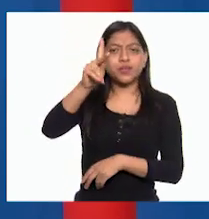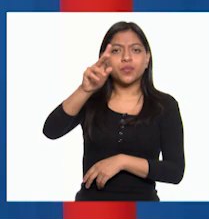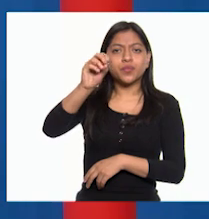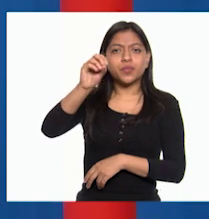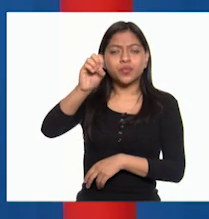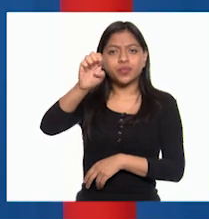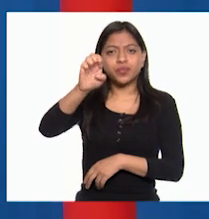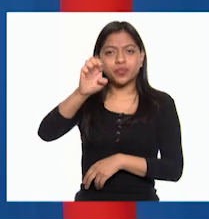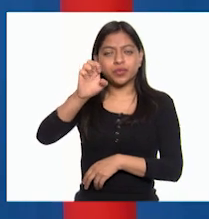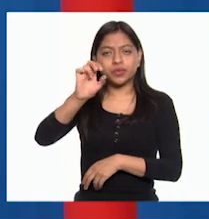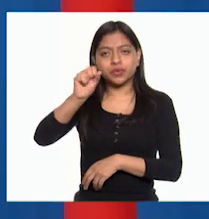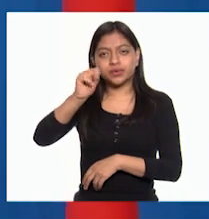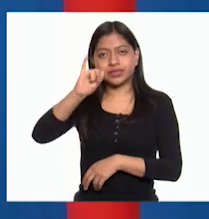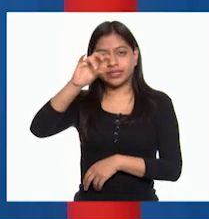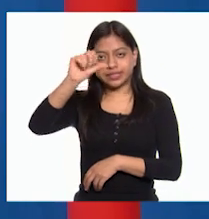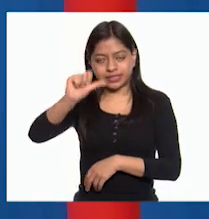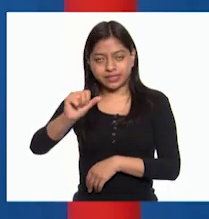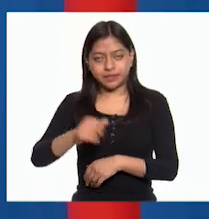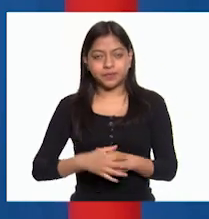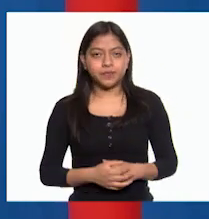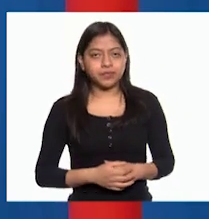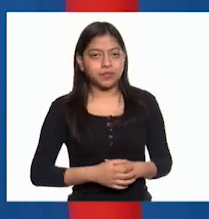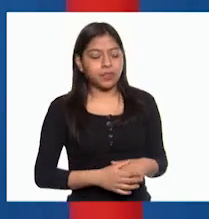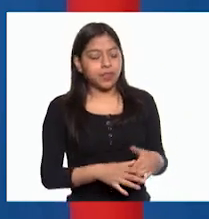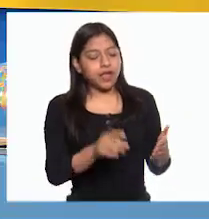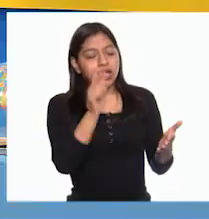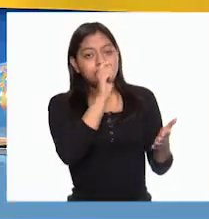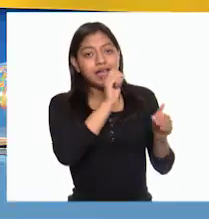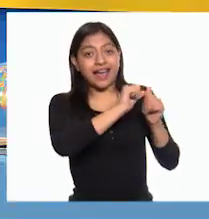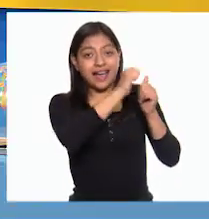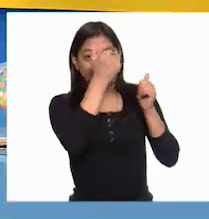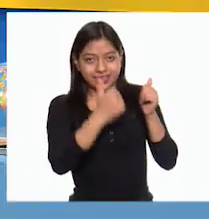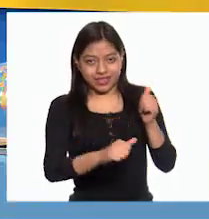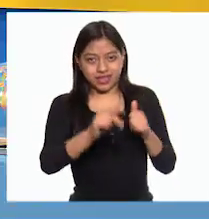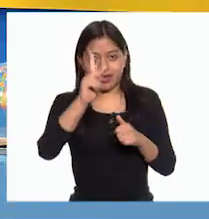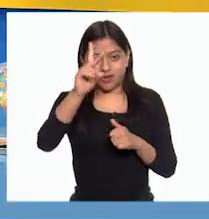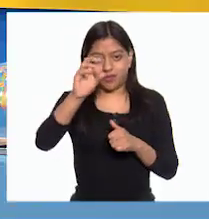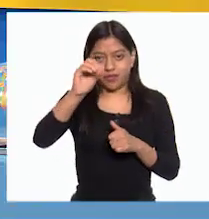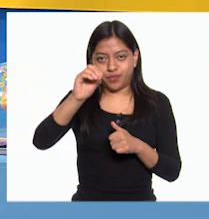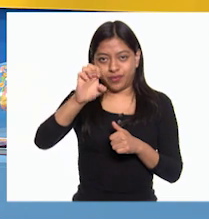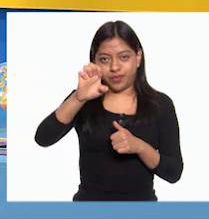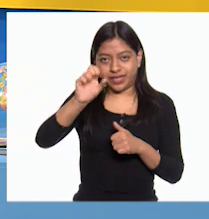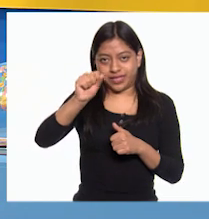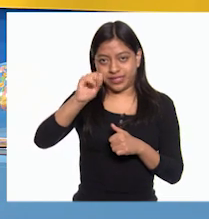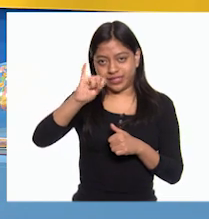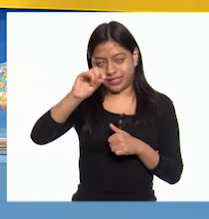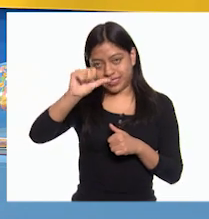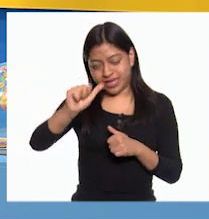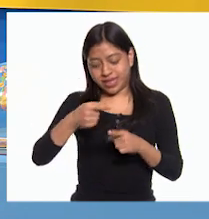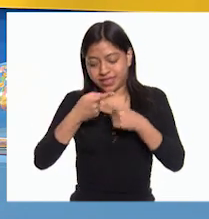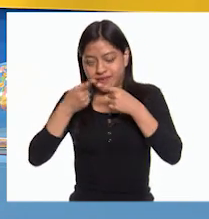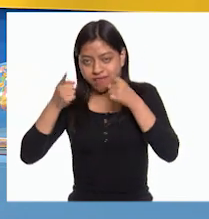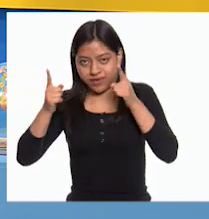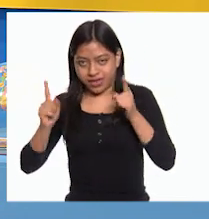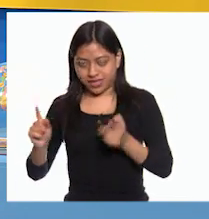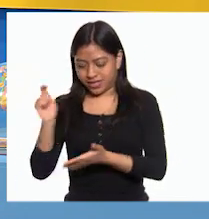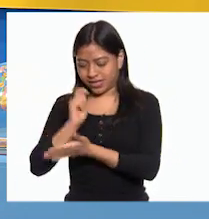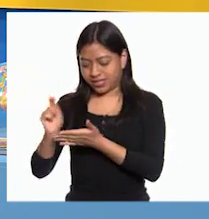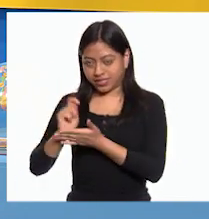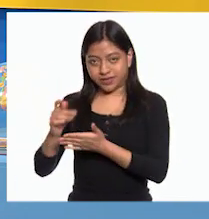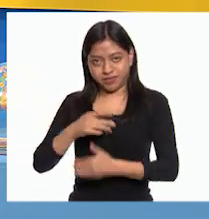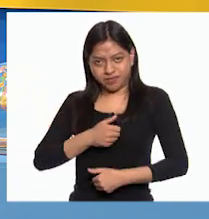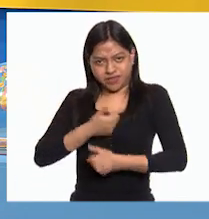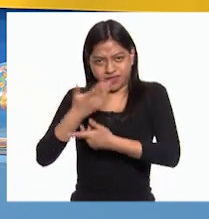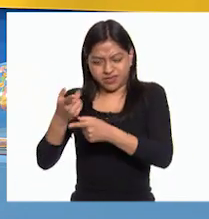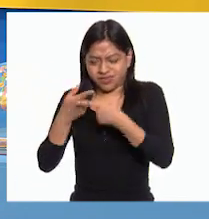¿Cuál es la diferencia entre los términos poesía y poema? Qué bueno que preguntas eso, María, ya que es probable que algunas